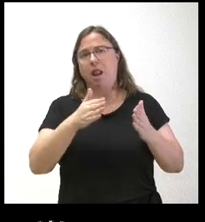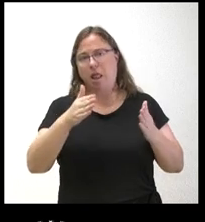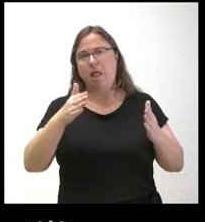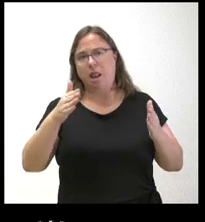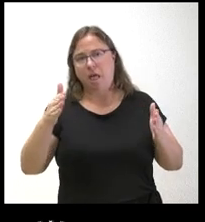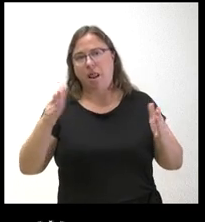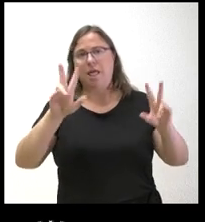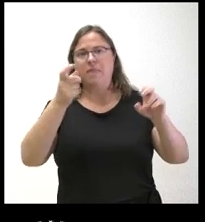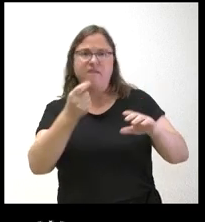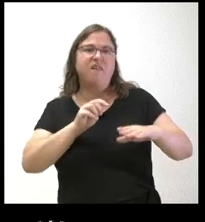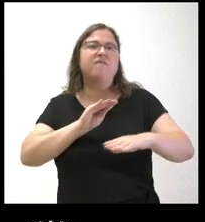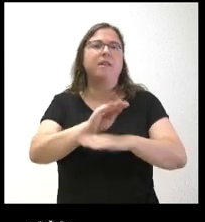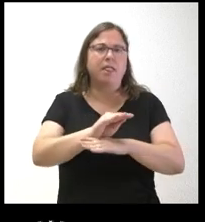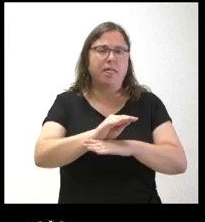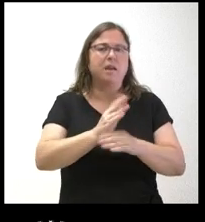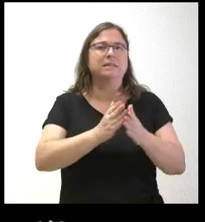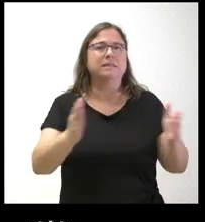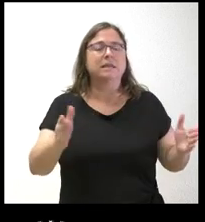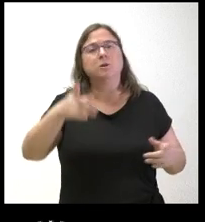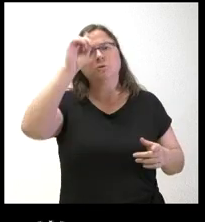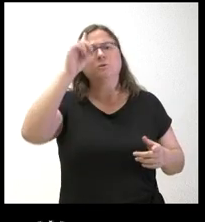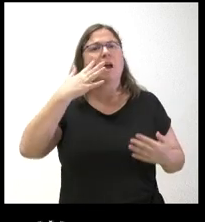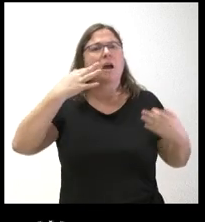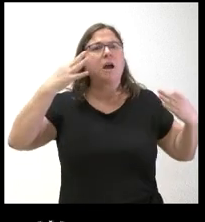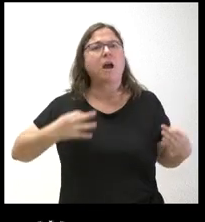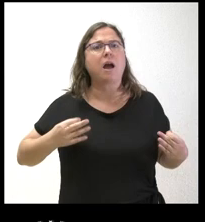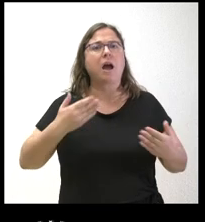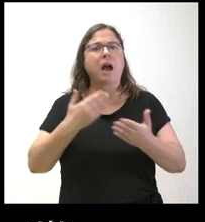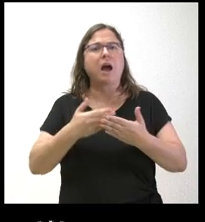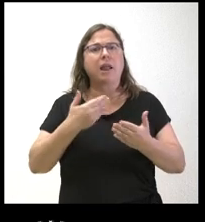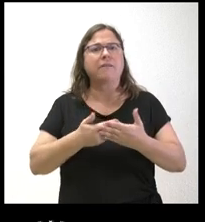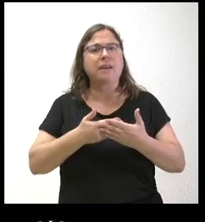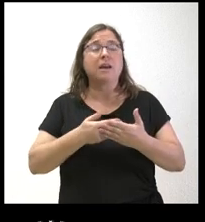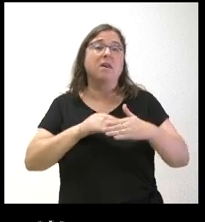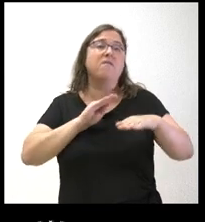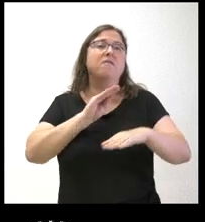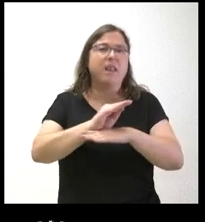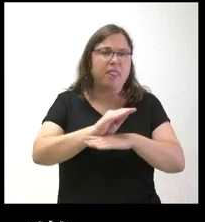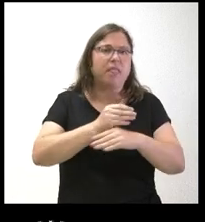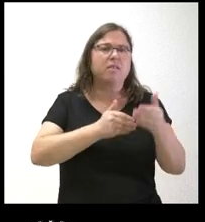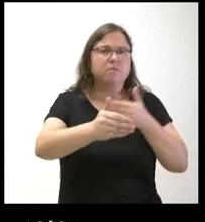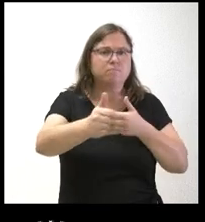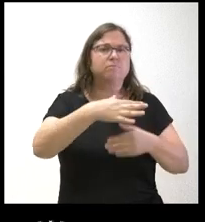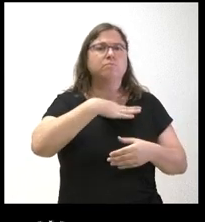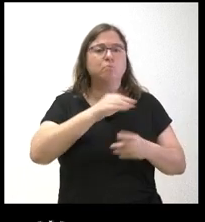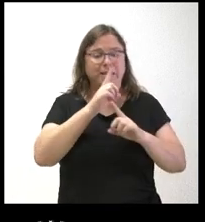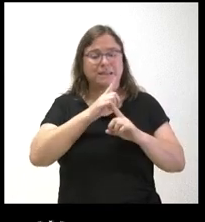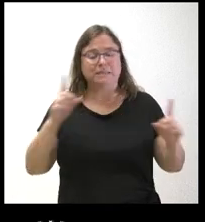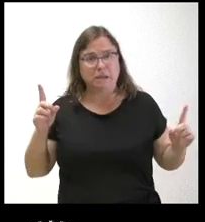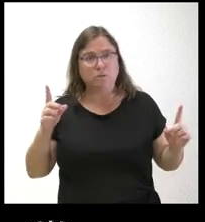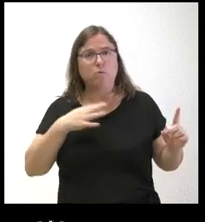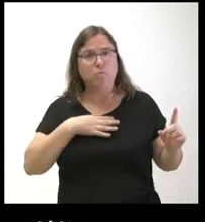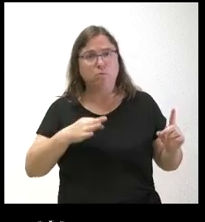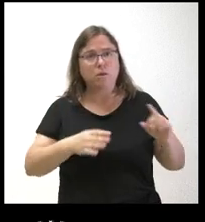financiera del serla No yo no sé qué garantía le vea en términos de financiación al serla en lo que en lo que resta de año Dado que